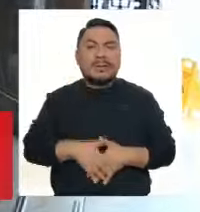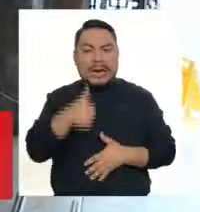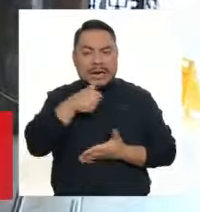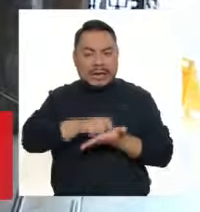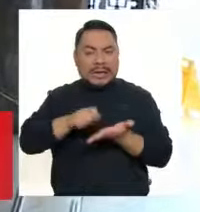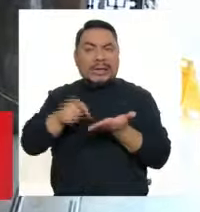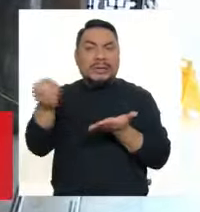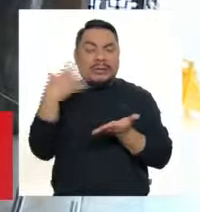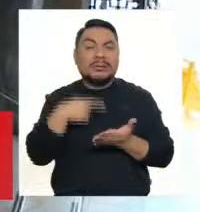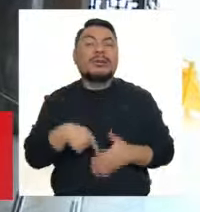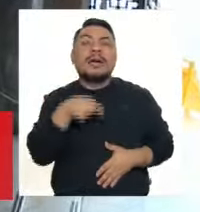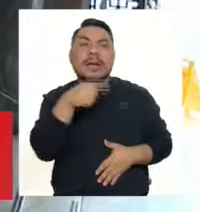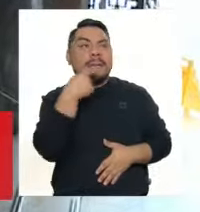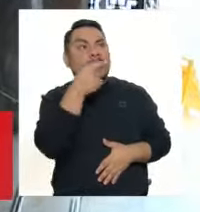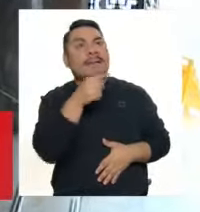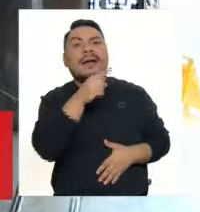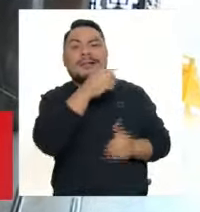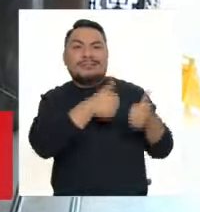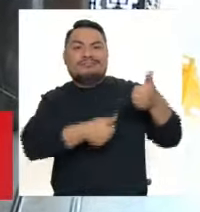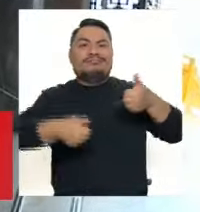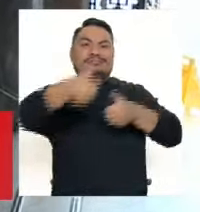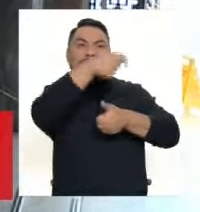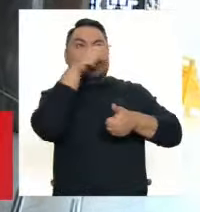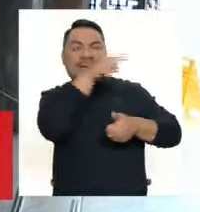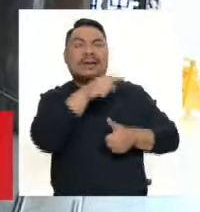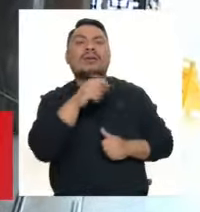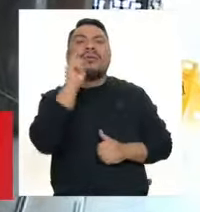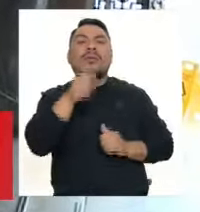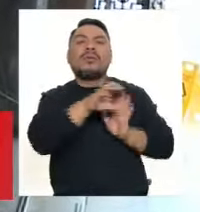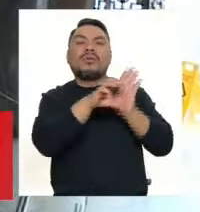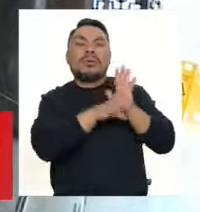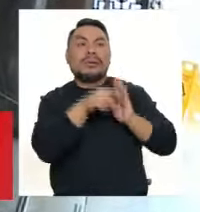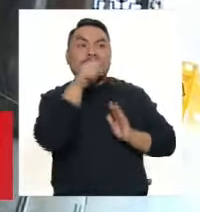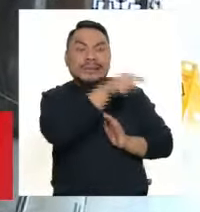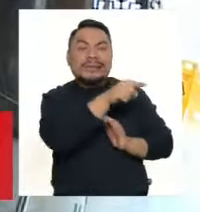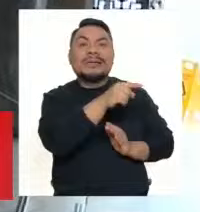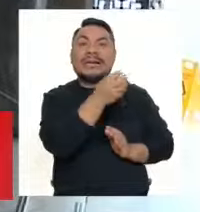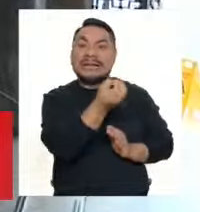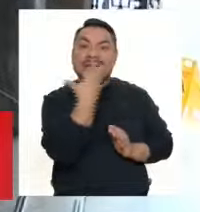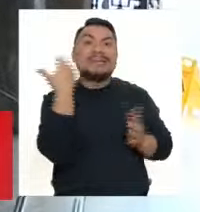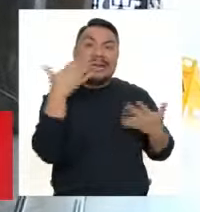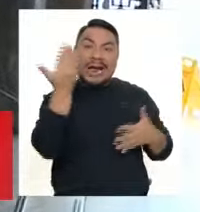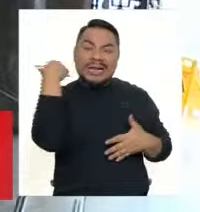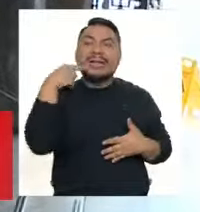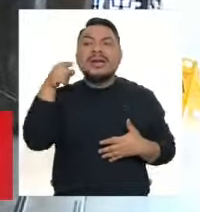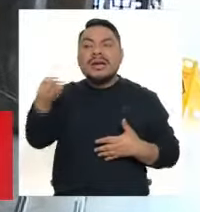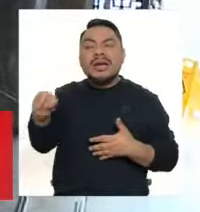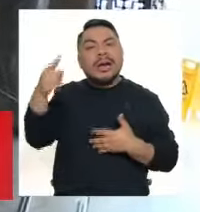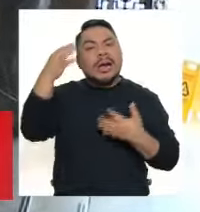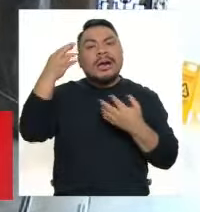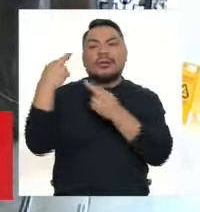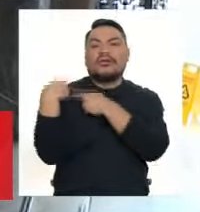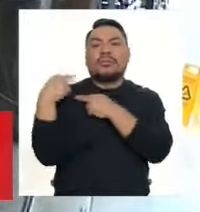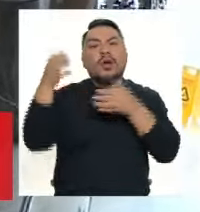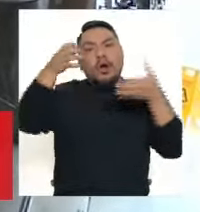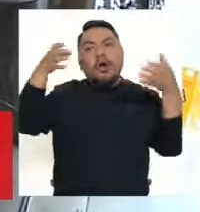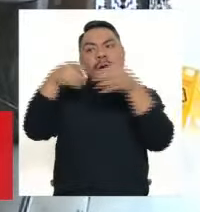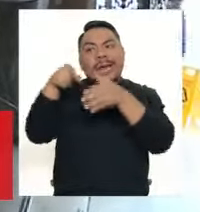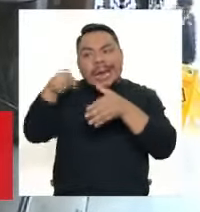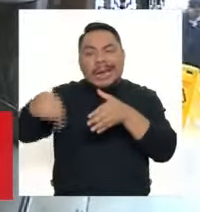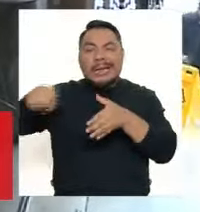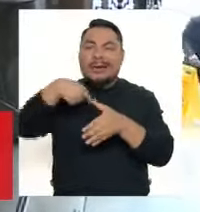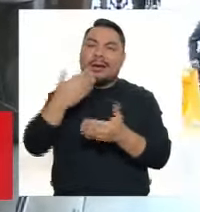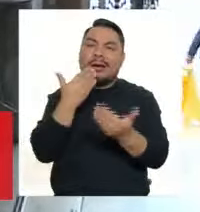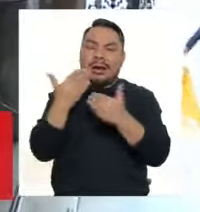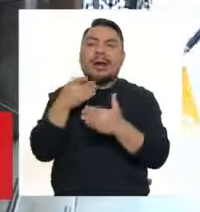señala él, el Tribunal Constitucional ya ha señalado que es competencia del Congreso de la República poder llevar a cabo un